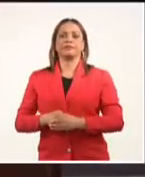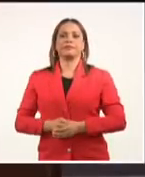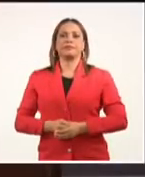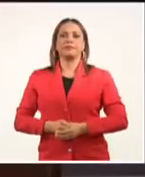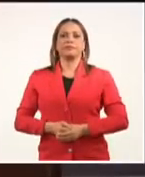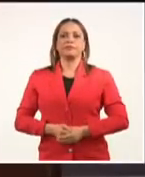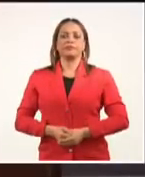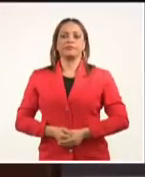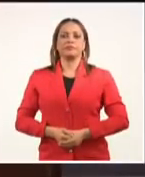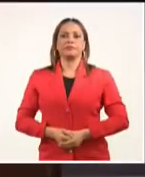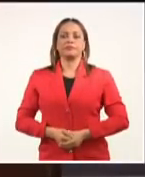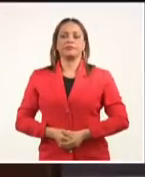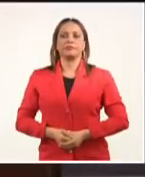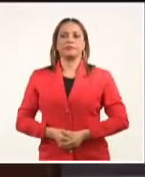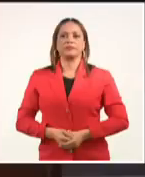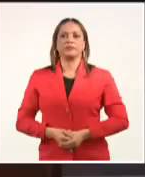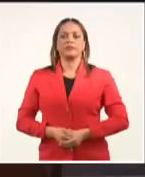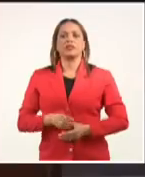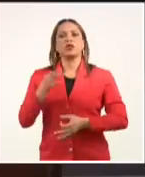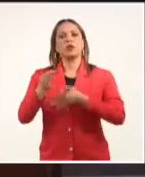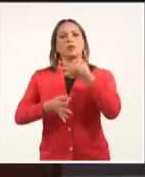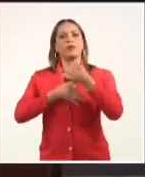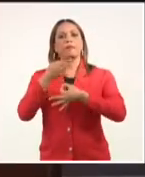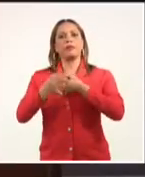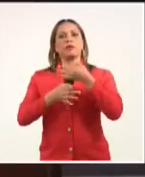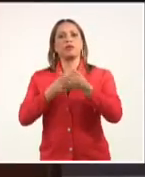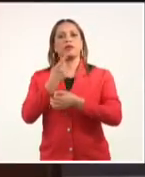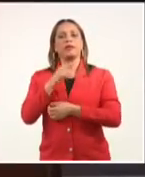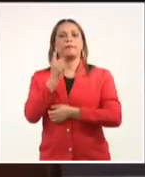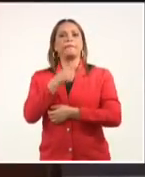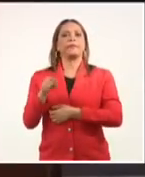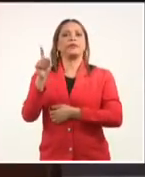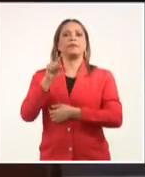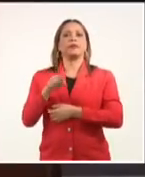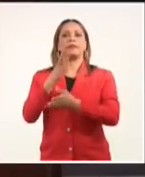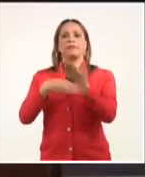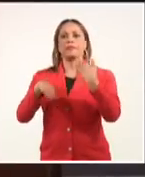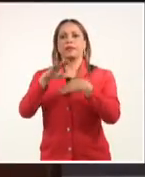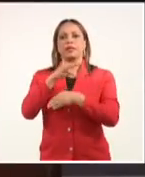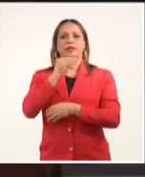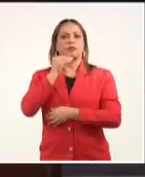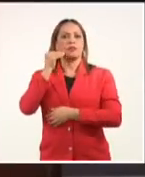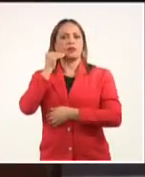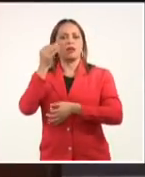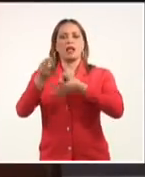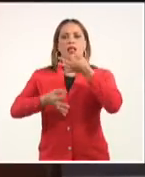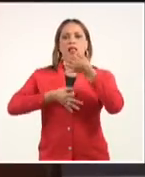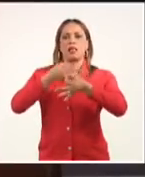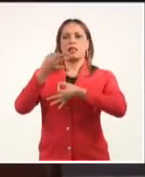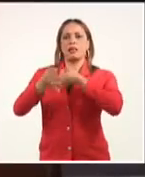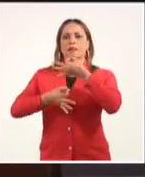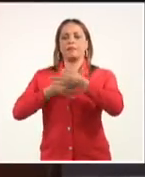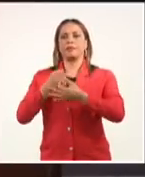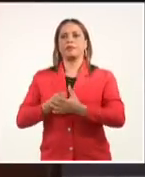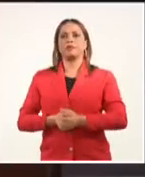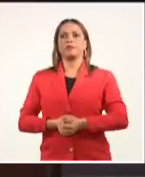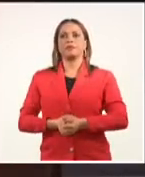Como explicó de forma diáfana el primer ministro, compañero Manuel Marrero,